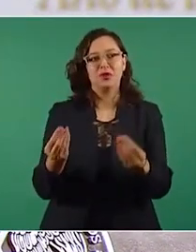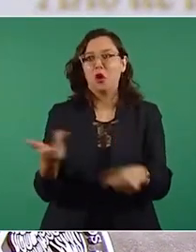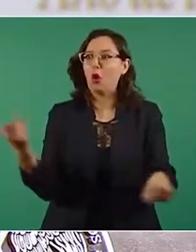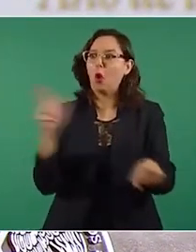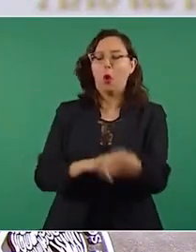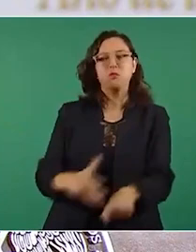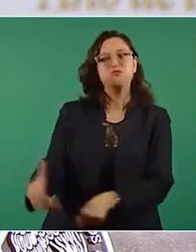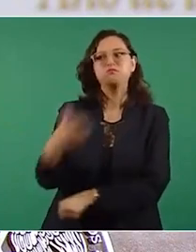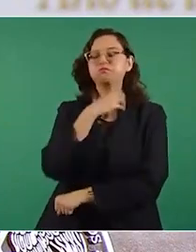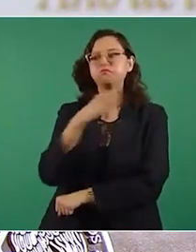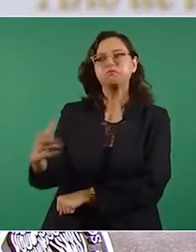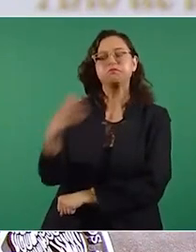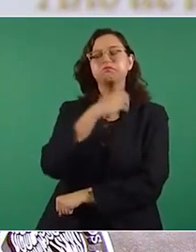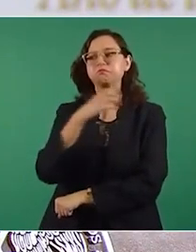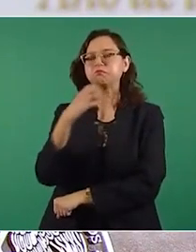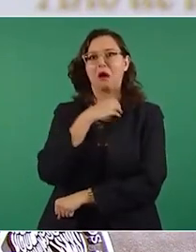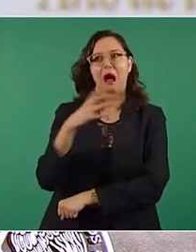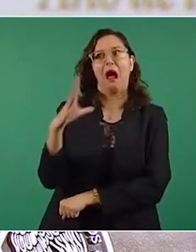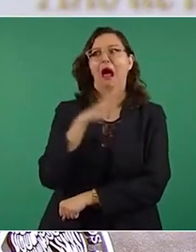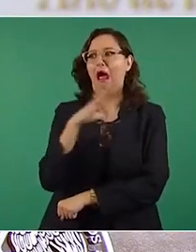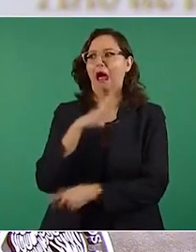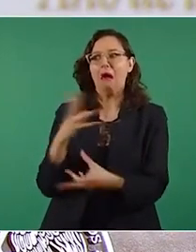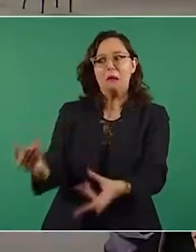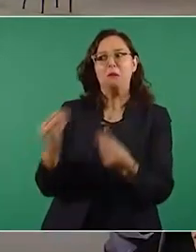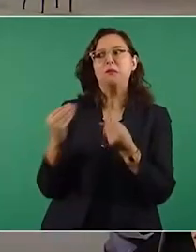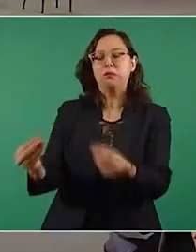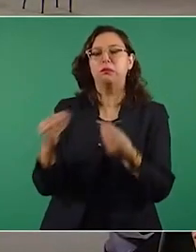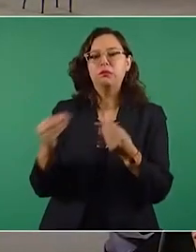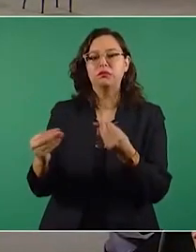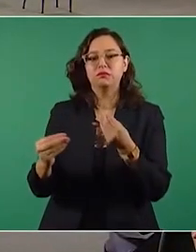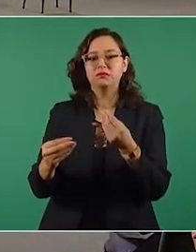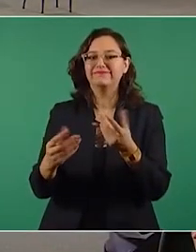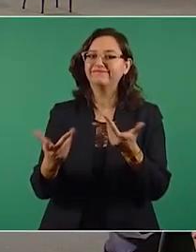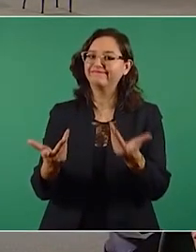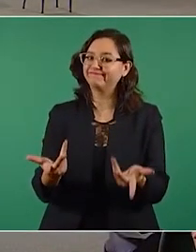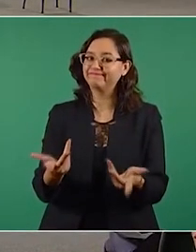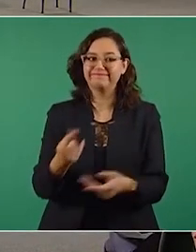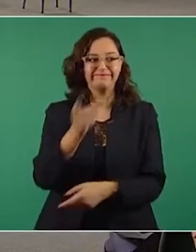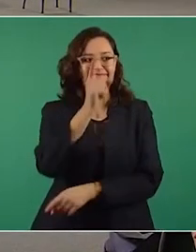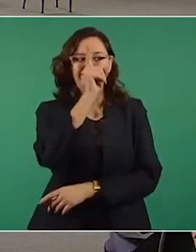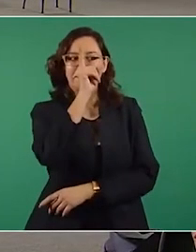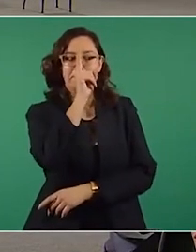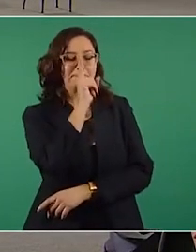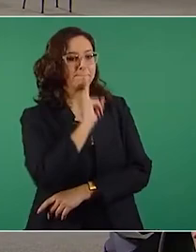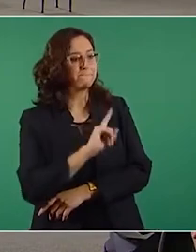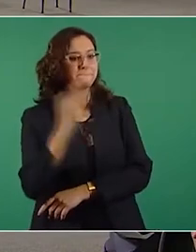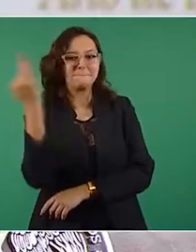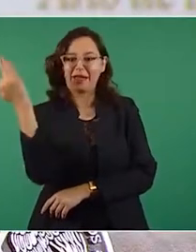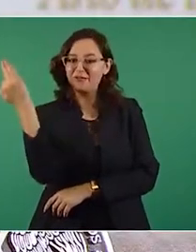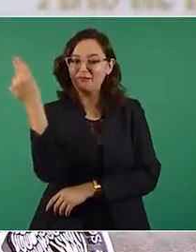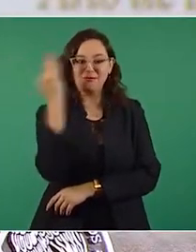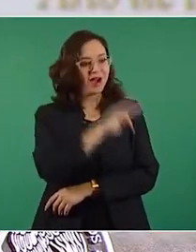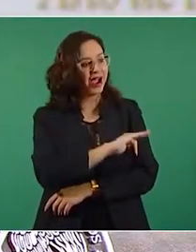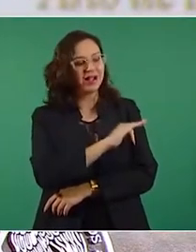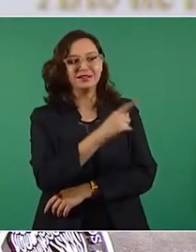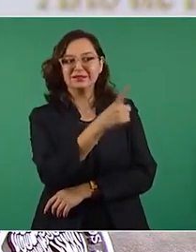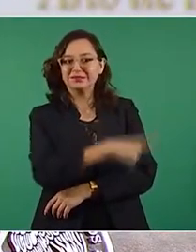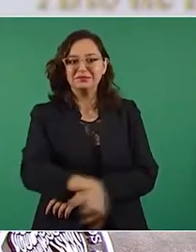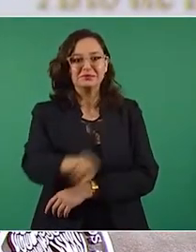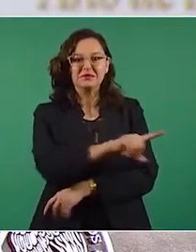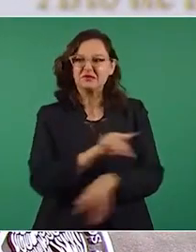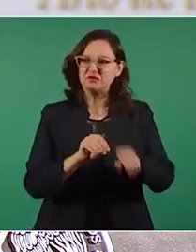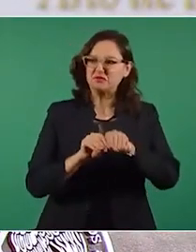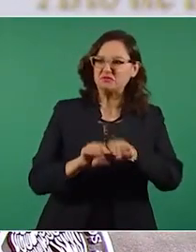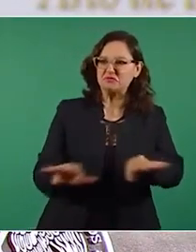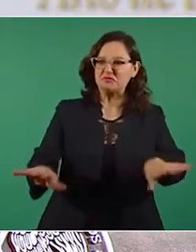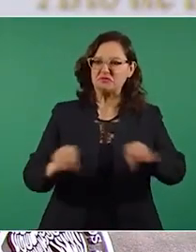los hospitales infantiles por el COVID-19, lo cual no es verdad, es falso. La semana pasada comenzó